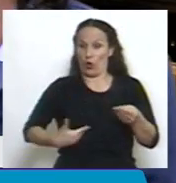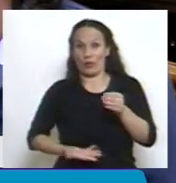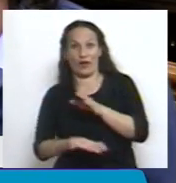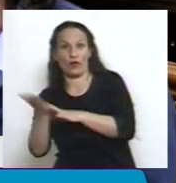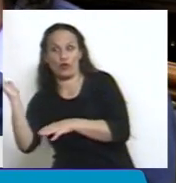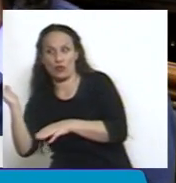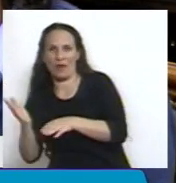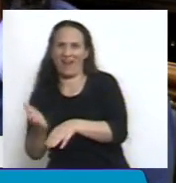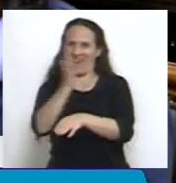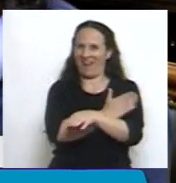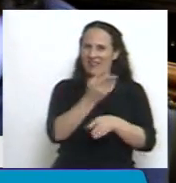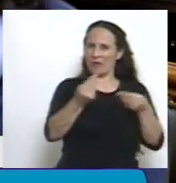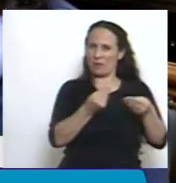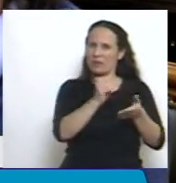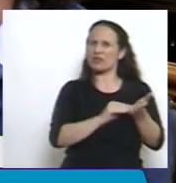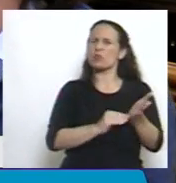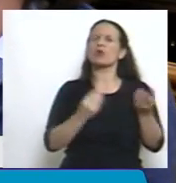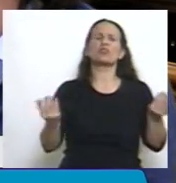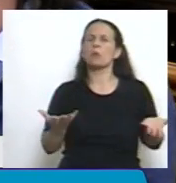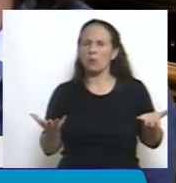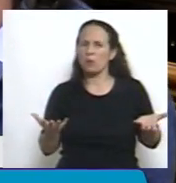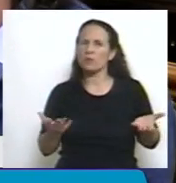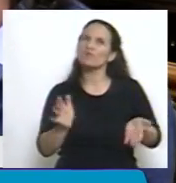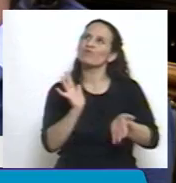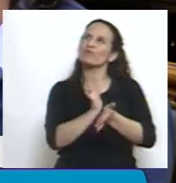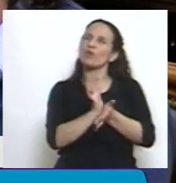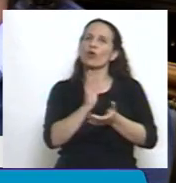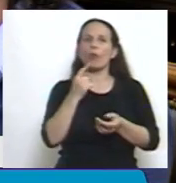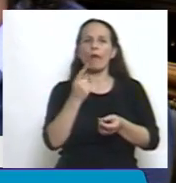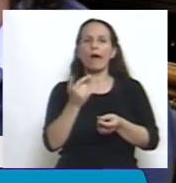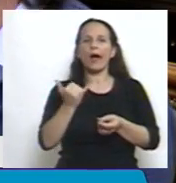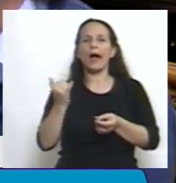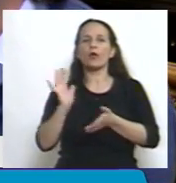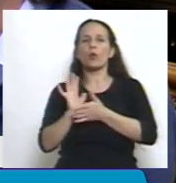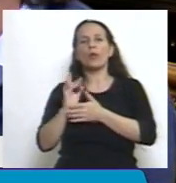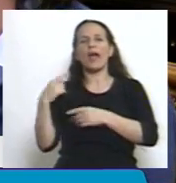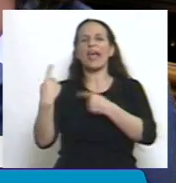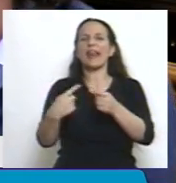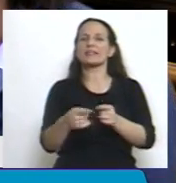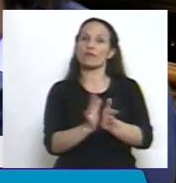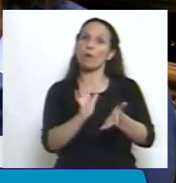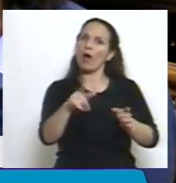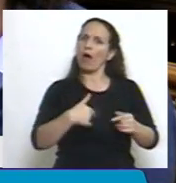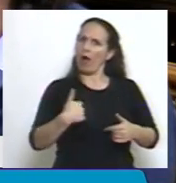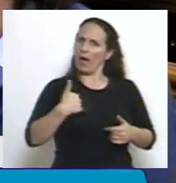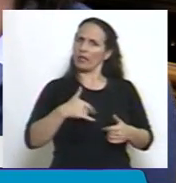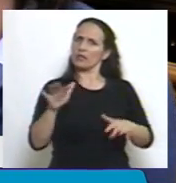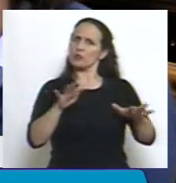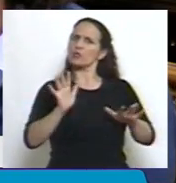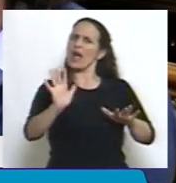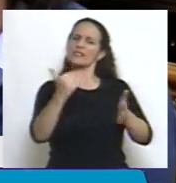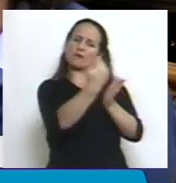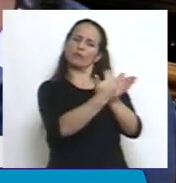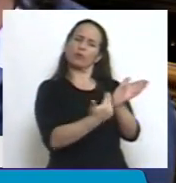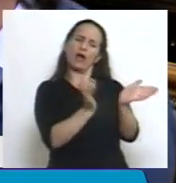ficción semejante, es nada más que mostrar una supuesta herencia que no es. Es decir, dejamos una Argentina que el año